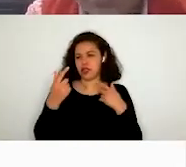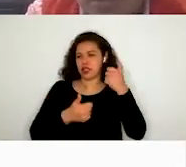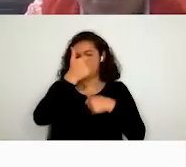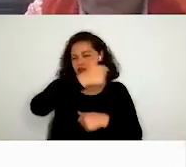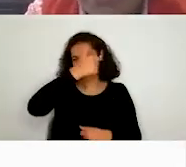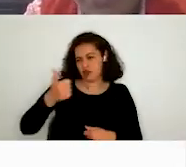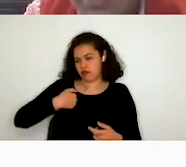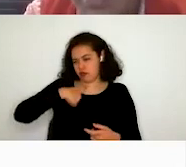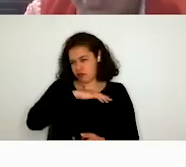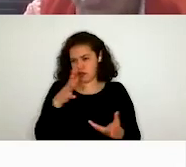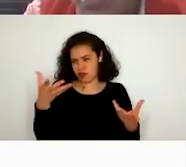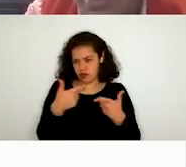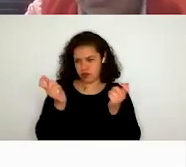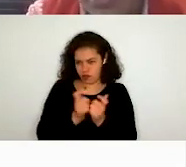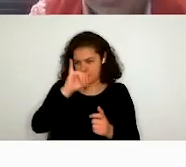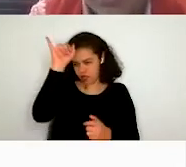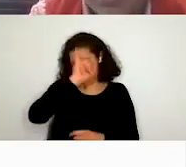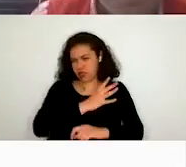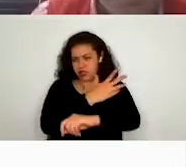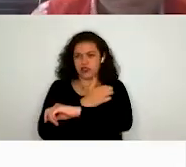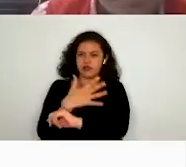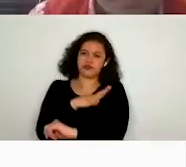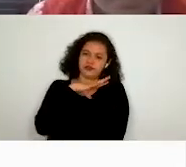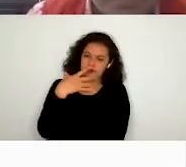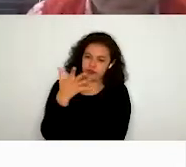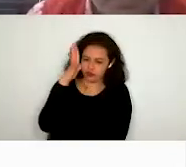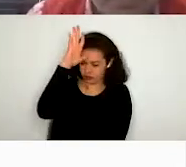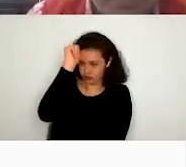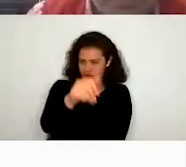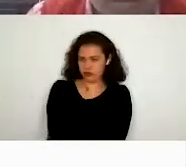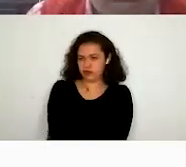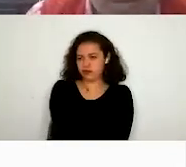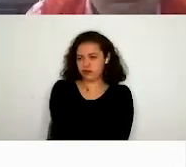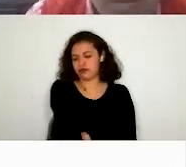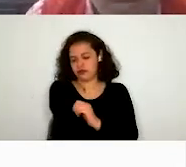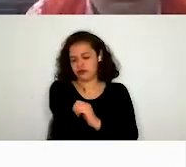brigadistas, de nuestros jefes y de nuestro coordinador general, ¿de acuerdo?